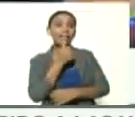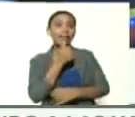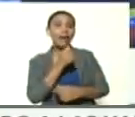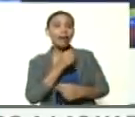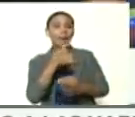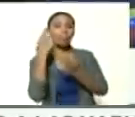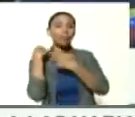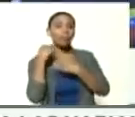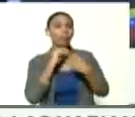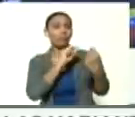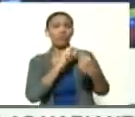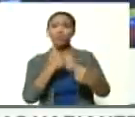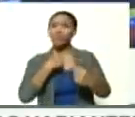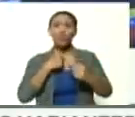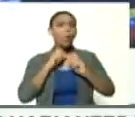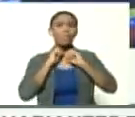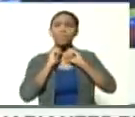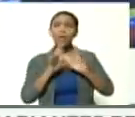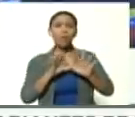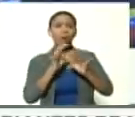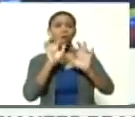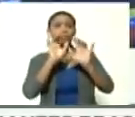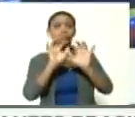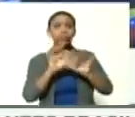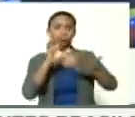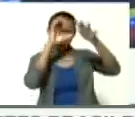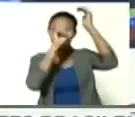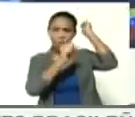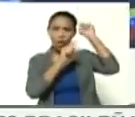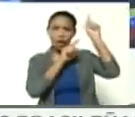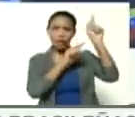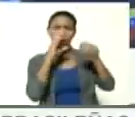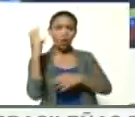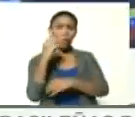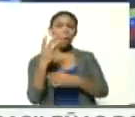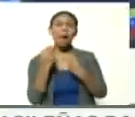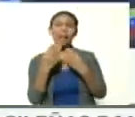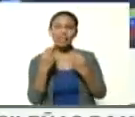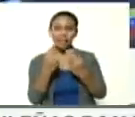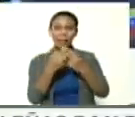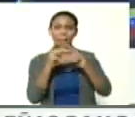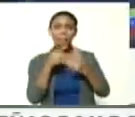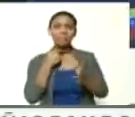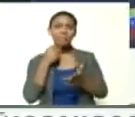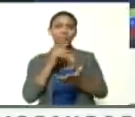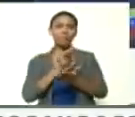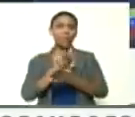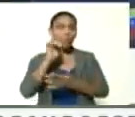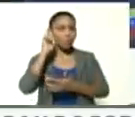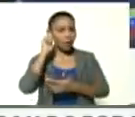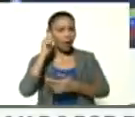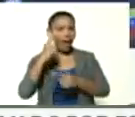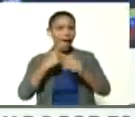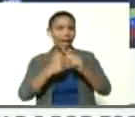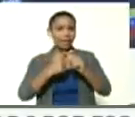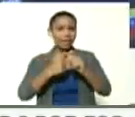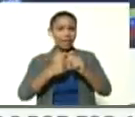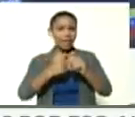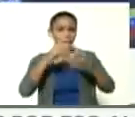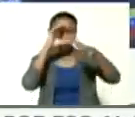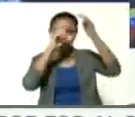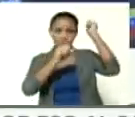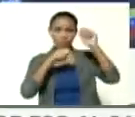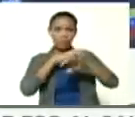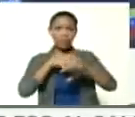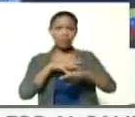ya no pierdo tiempo escribiéndole a la canciller. Yo bastante le escribí, en paz descanse, el ex canciller y ex ministro de la